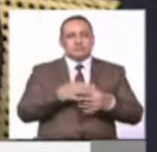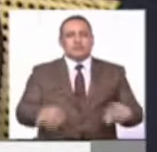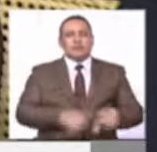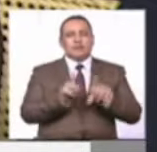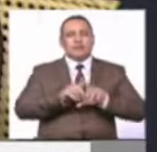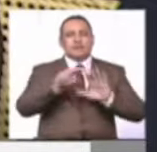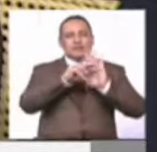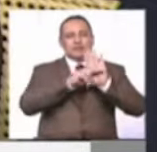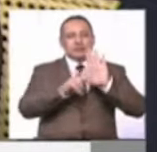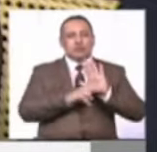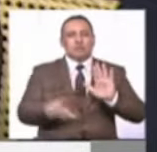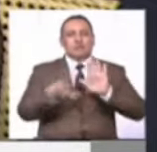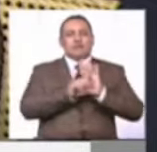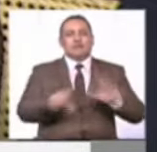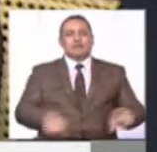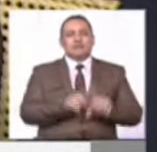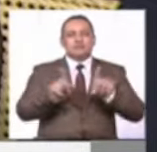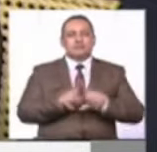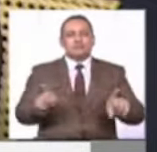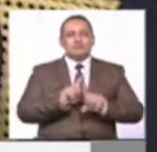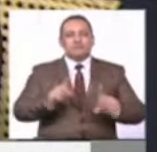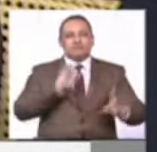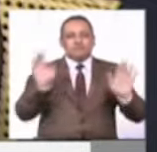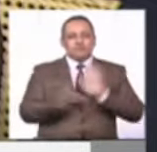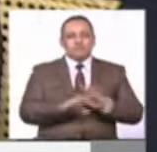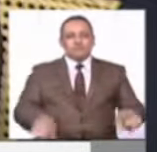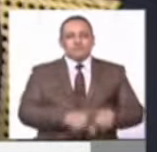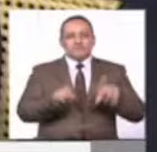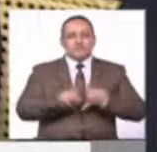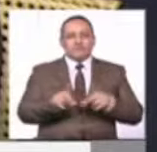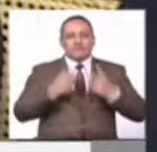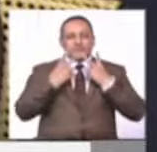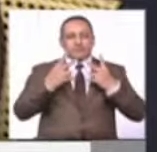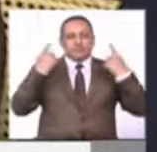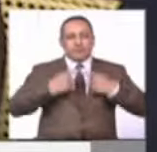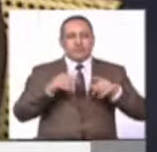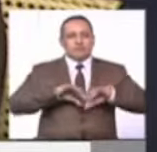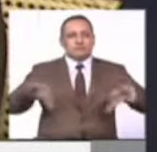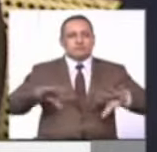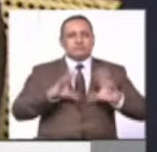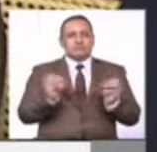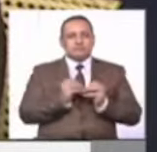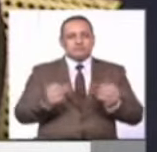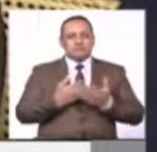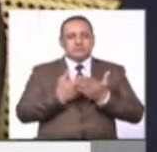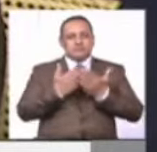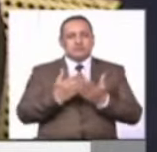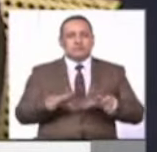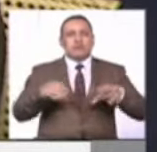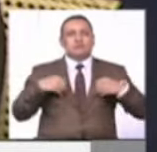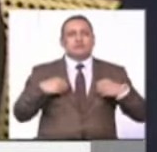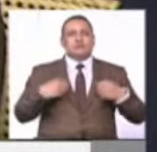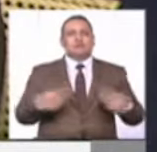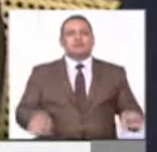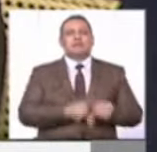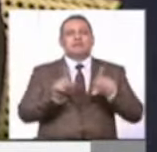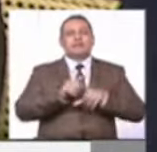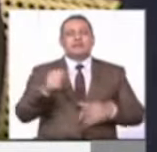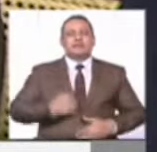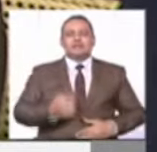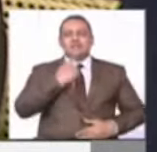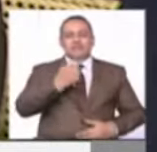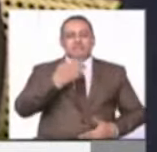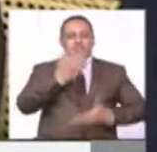las normas constitucionales no son leídas en forma aislada y me voy a permitir decir